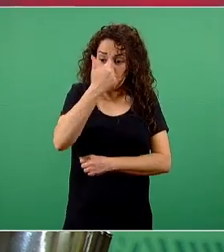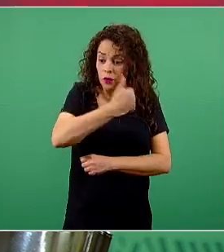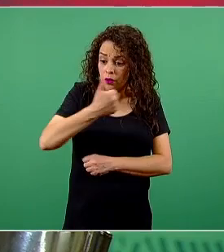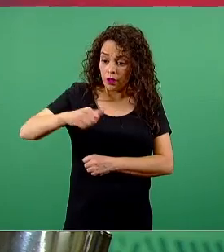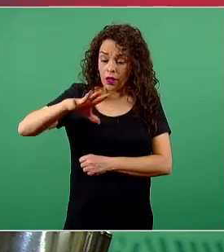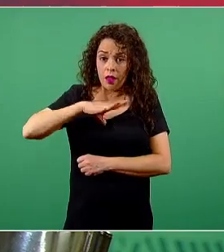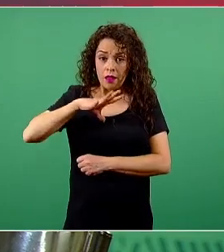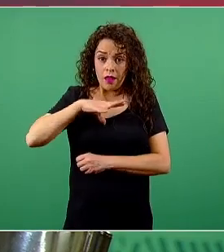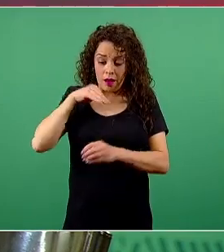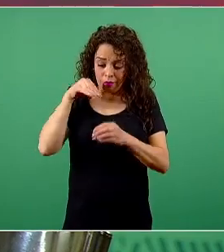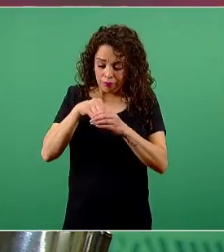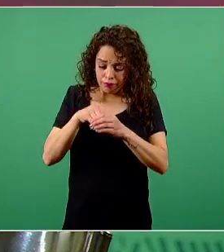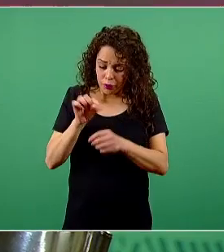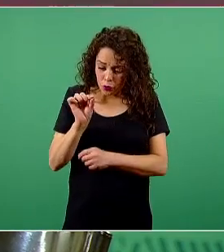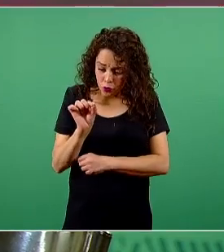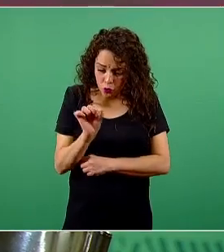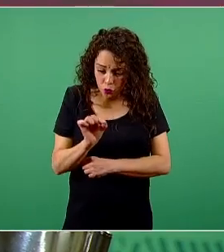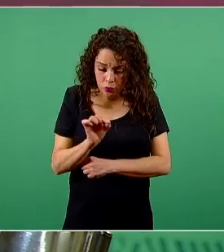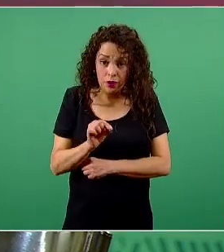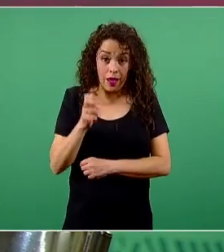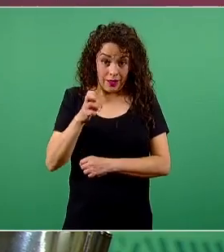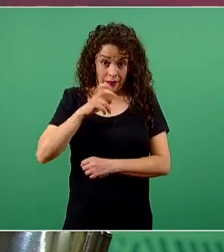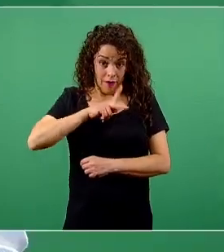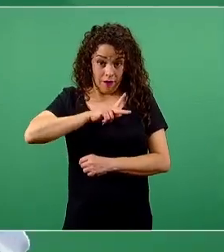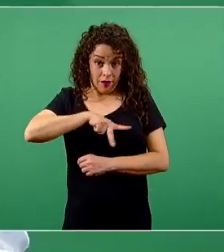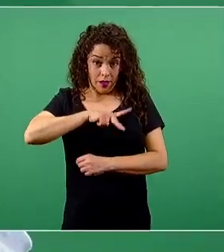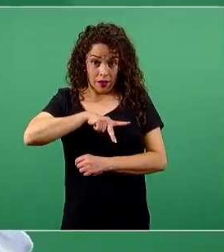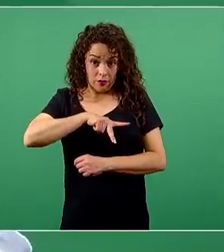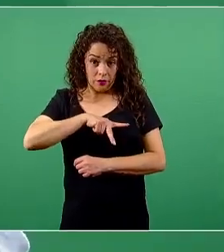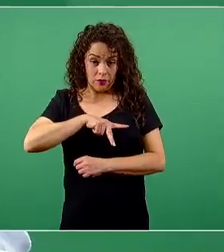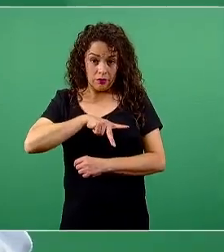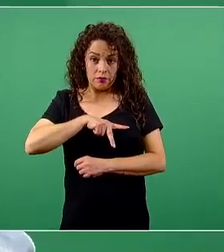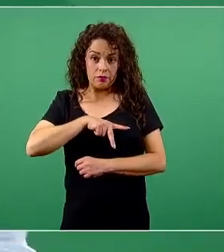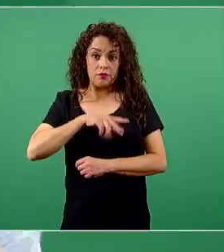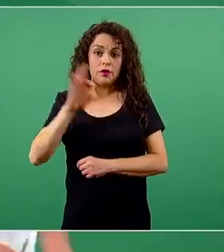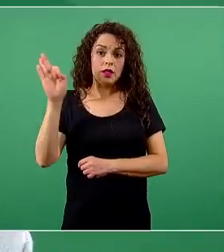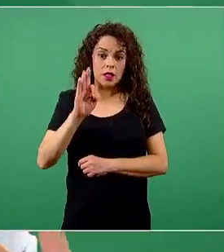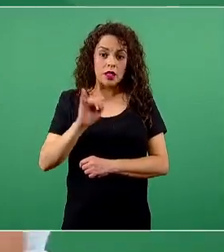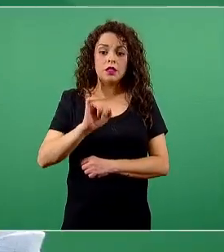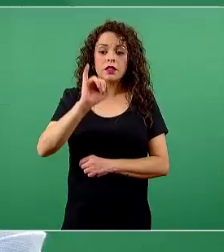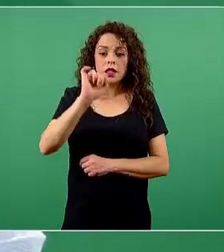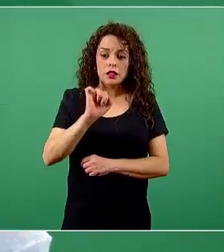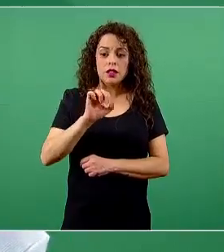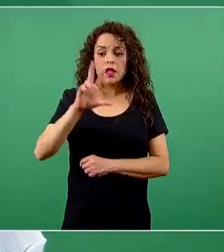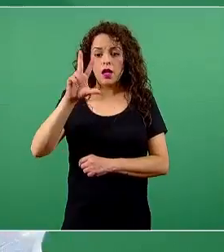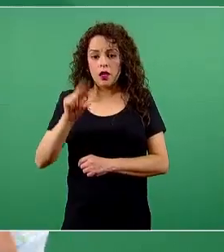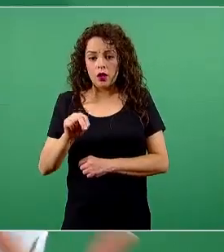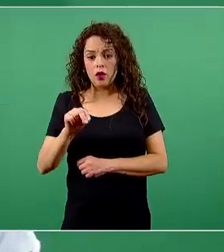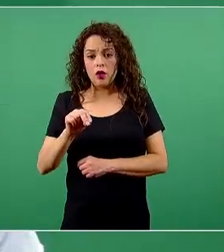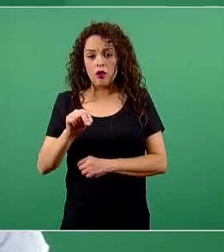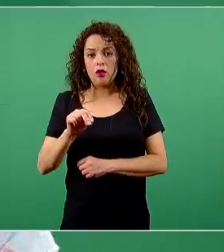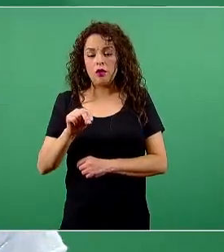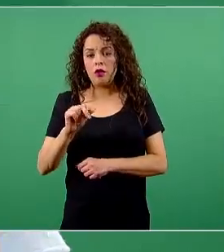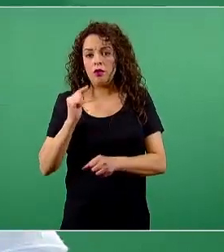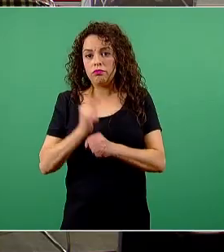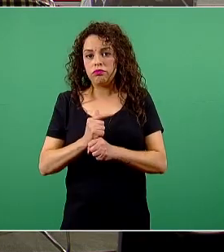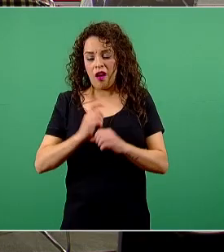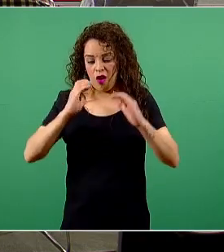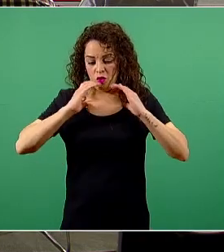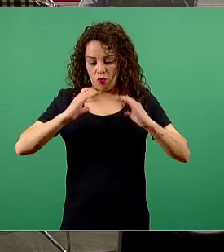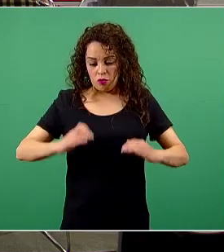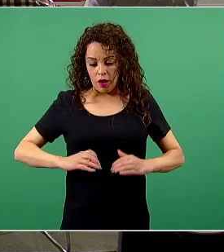partícula ultramicroscópica de los virus, puede o no ser reconocida por el sistema inmune. El sistema inmune es el sistema de